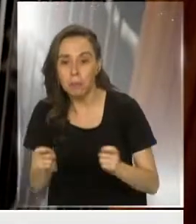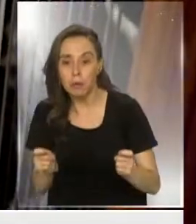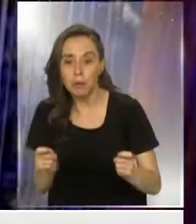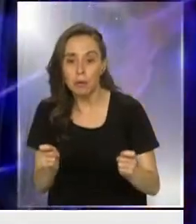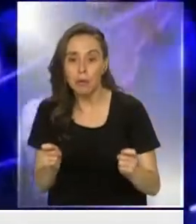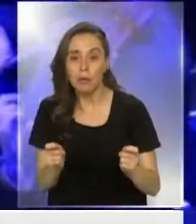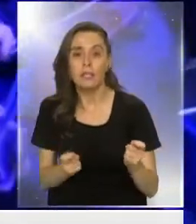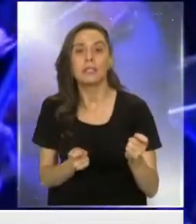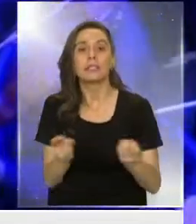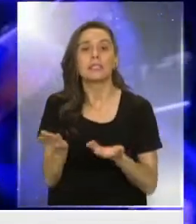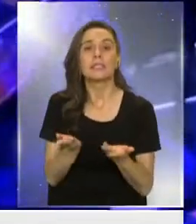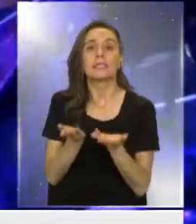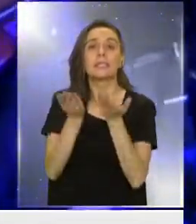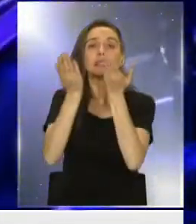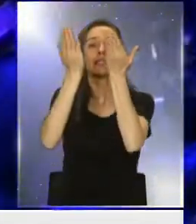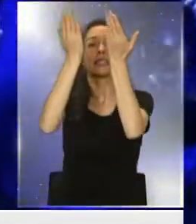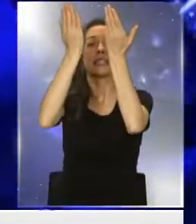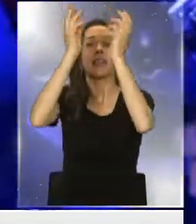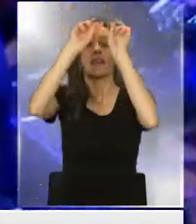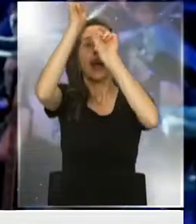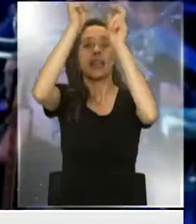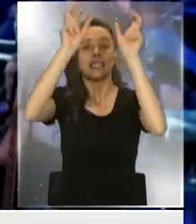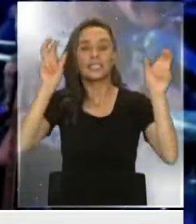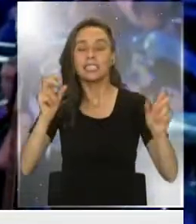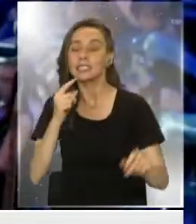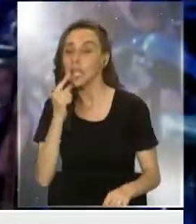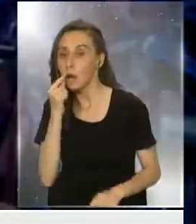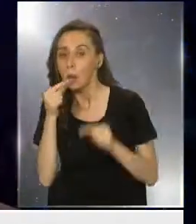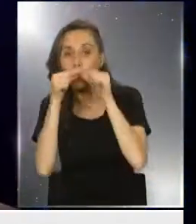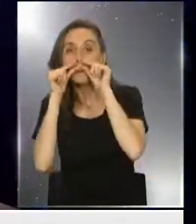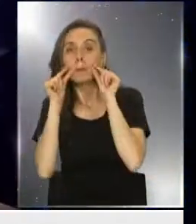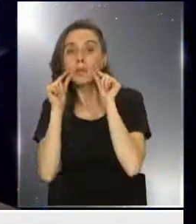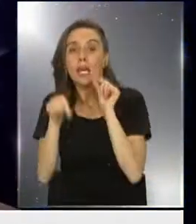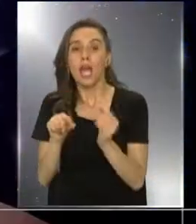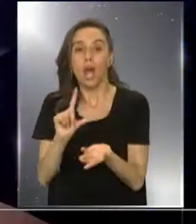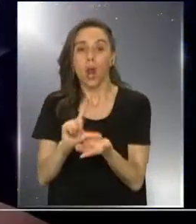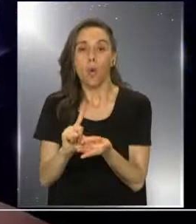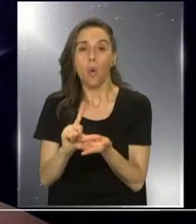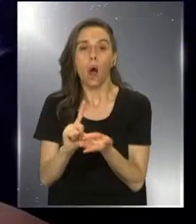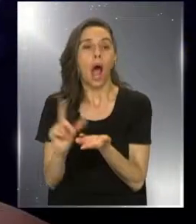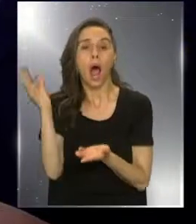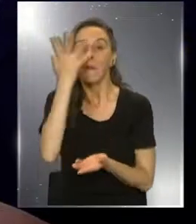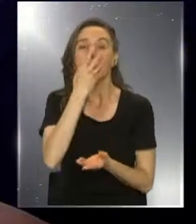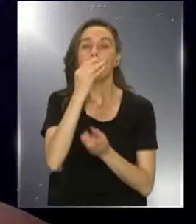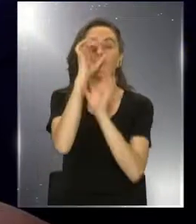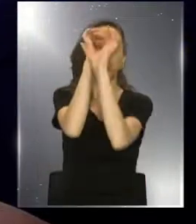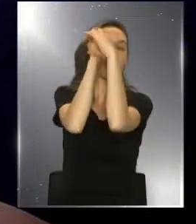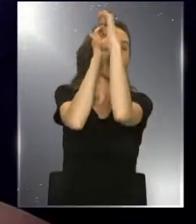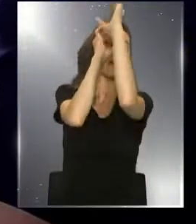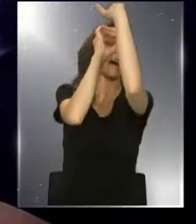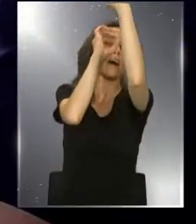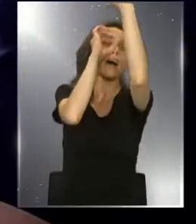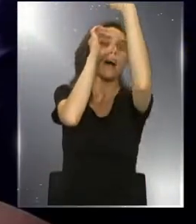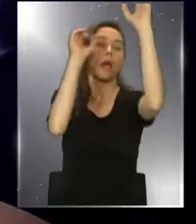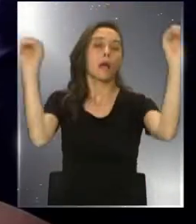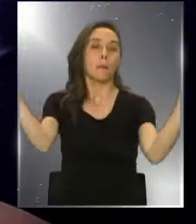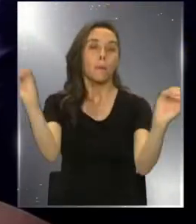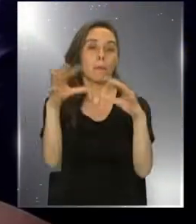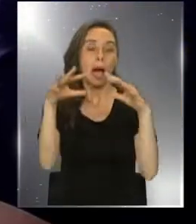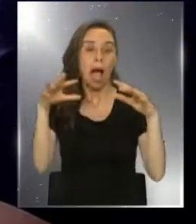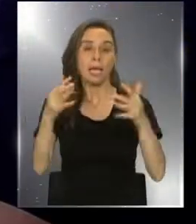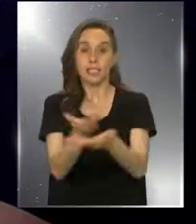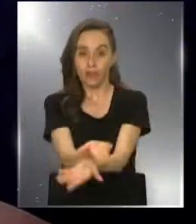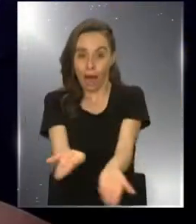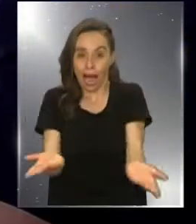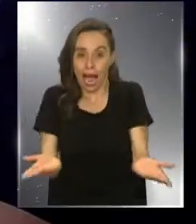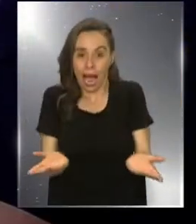serpiente de estrellas. Este es un lugar maravilloso, mágico también, y que tiene todas las condiciones